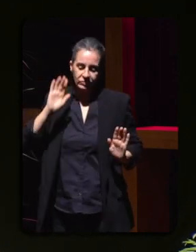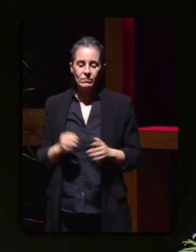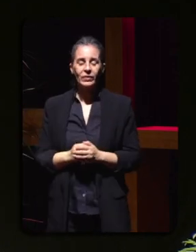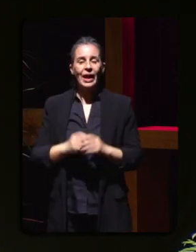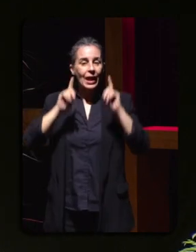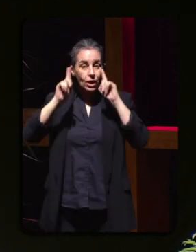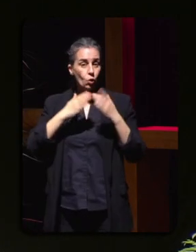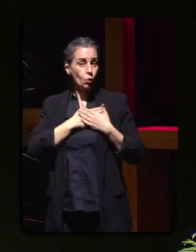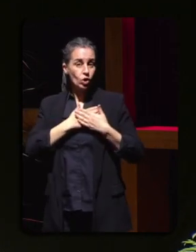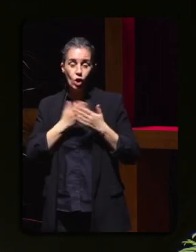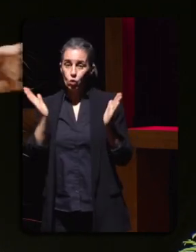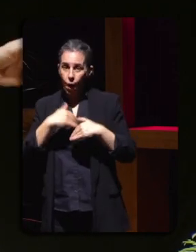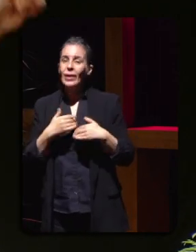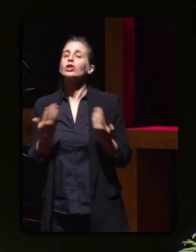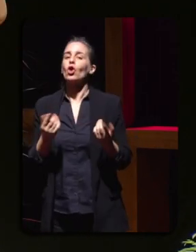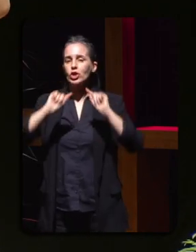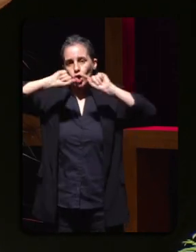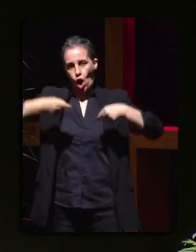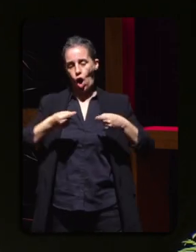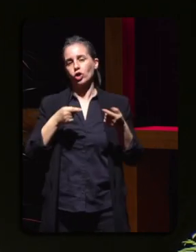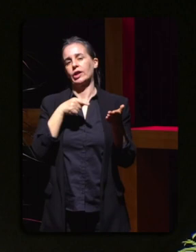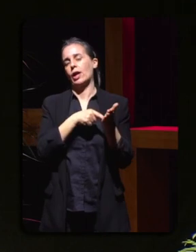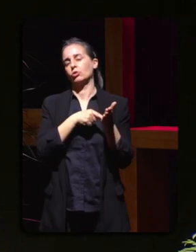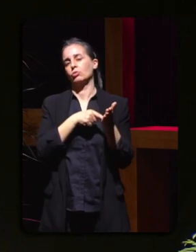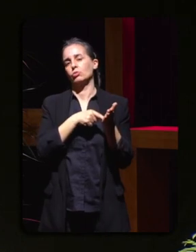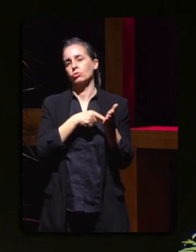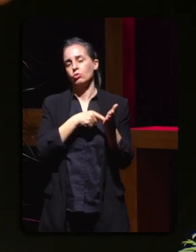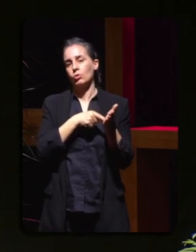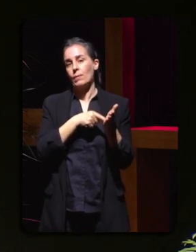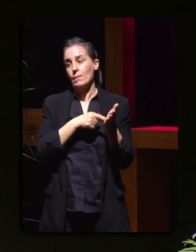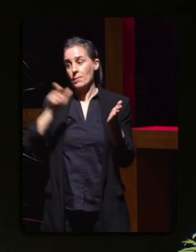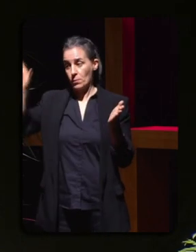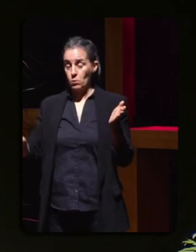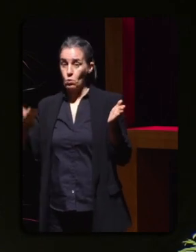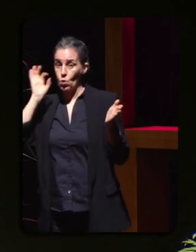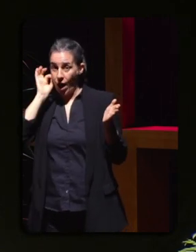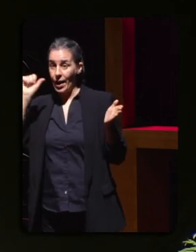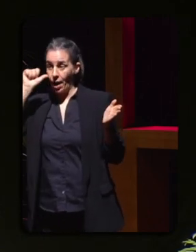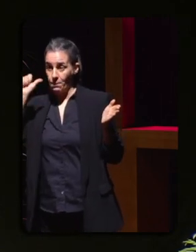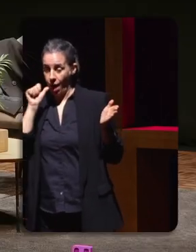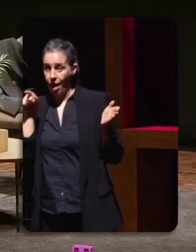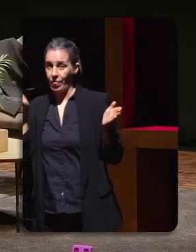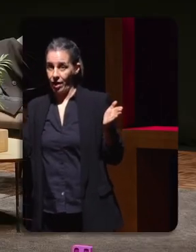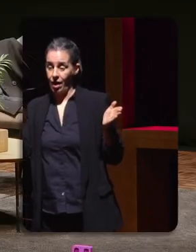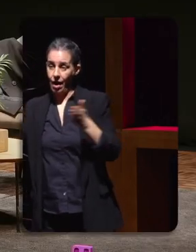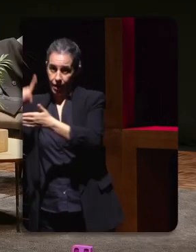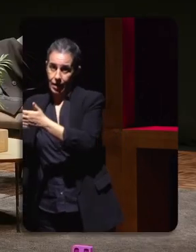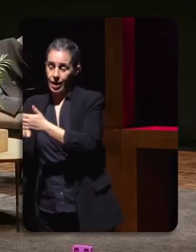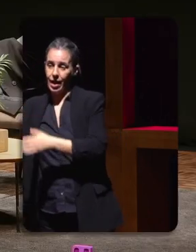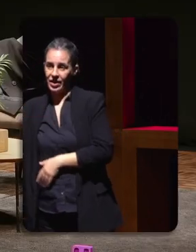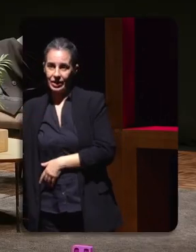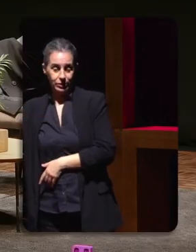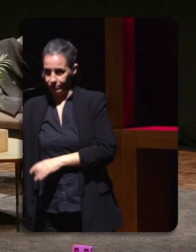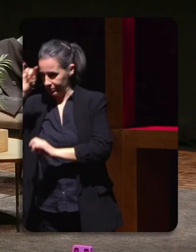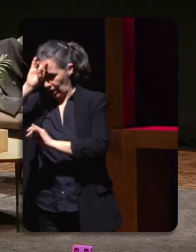voluntario entonces hay un contrato se firma un contrato y la gestante y esto es alucinante pero yo os digo